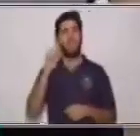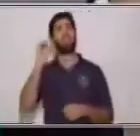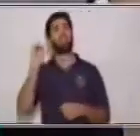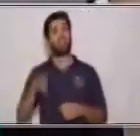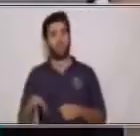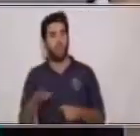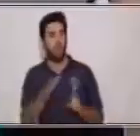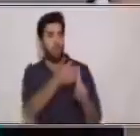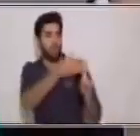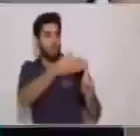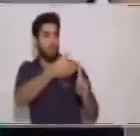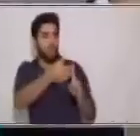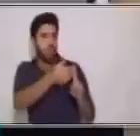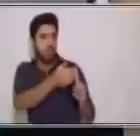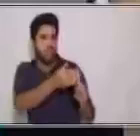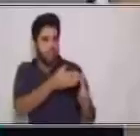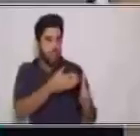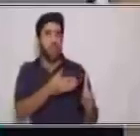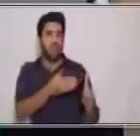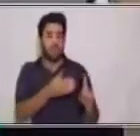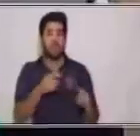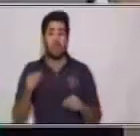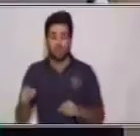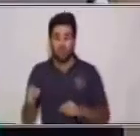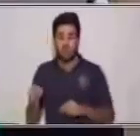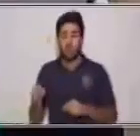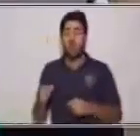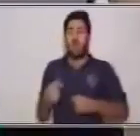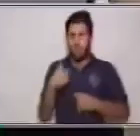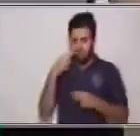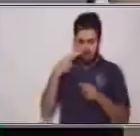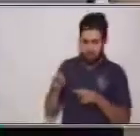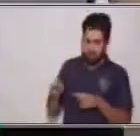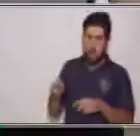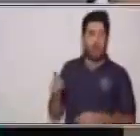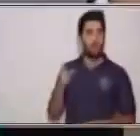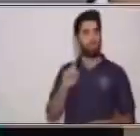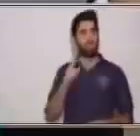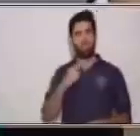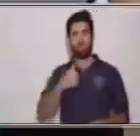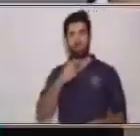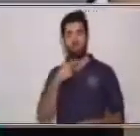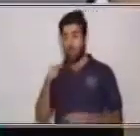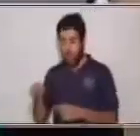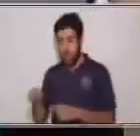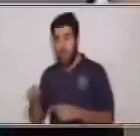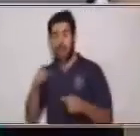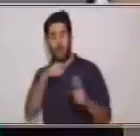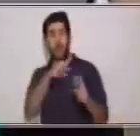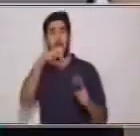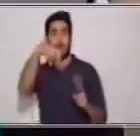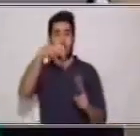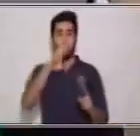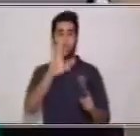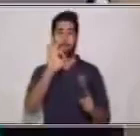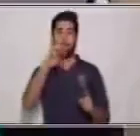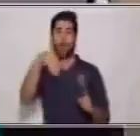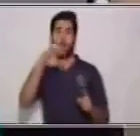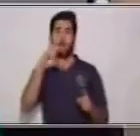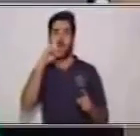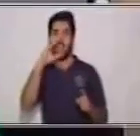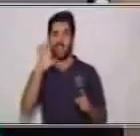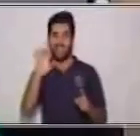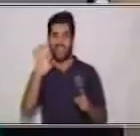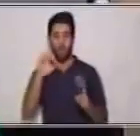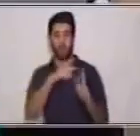creación obedece al deseo del rey del Olimpo de vengarse de Prometeo y los suyos. El dios hizo